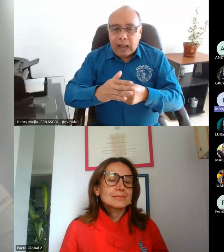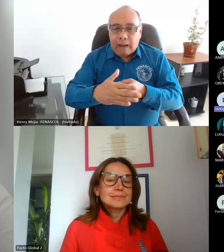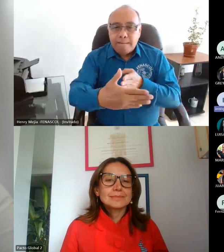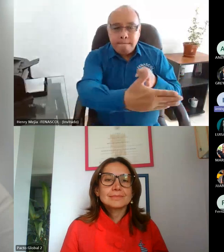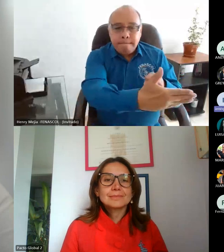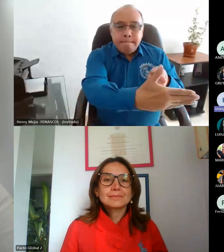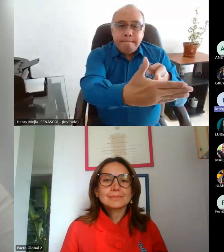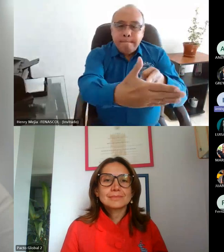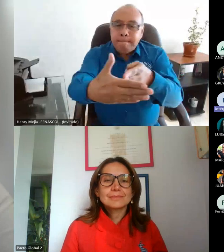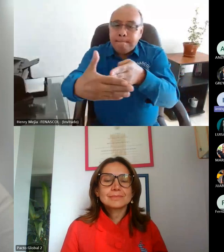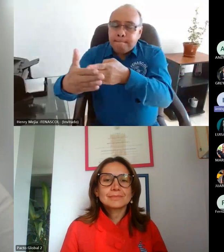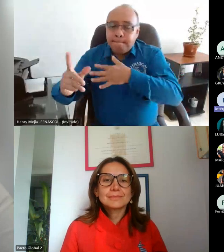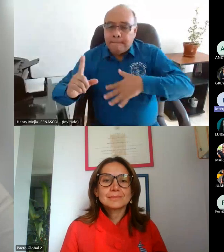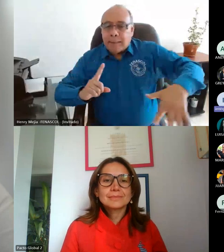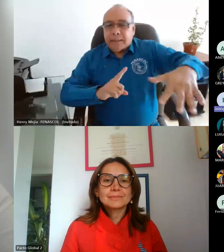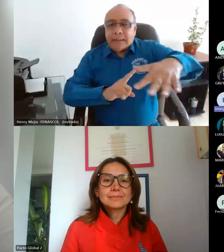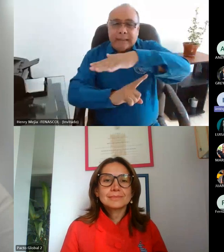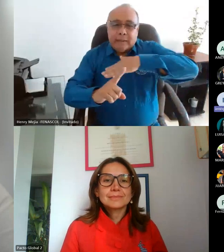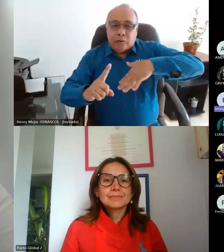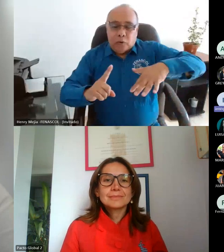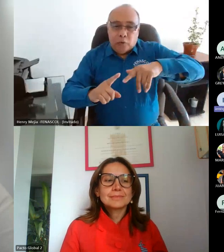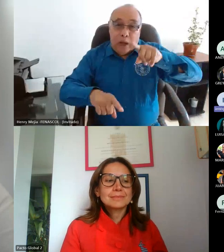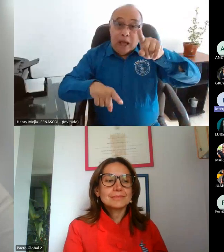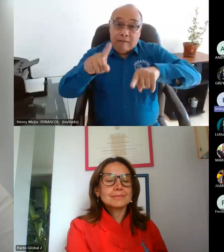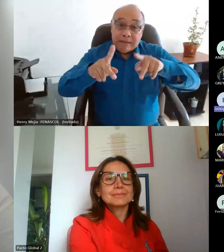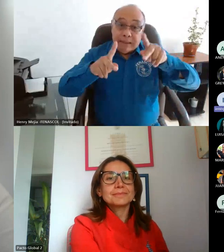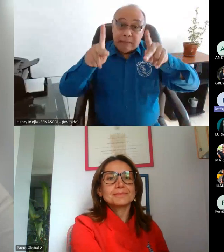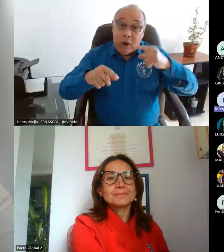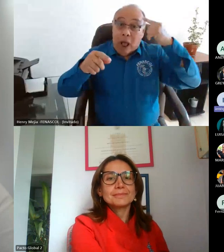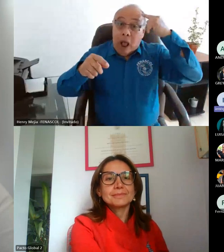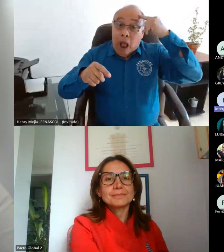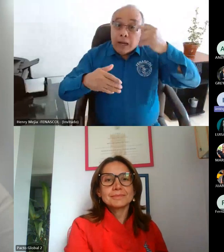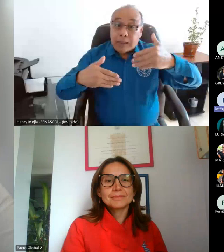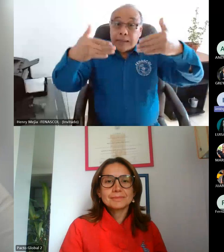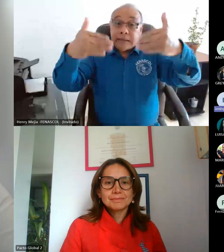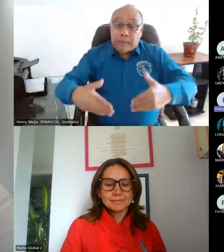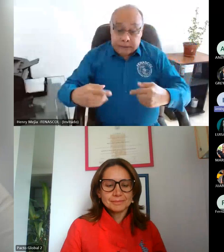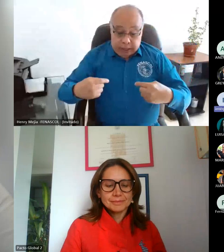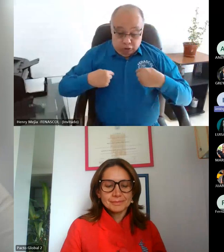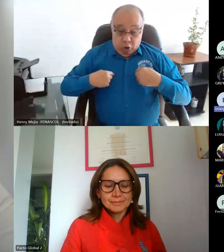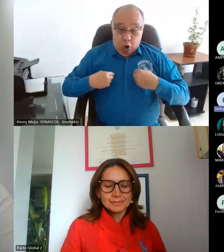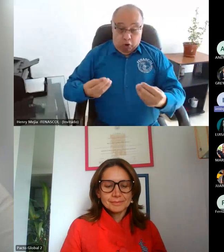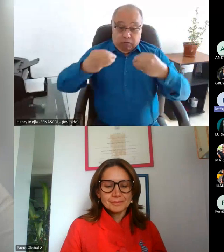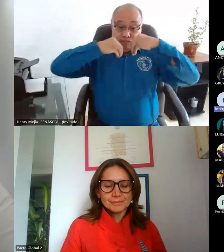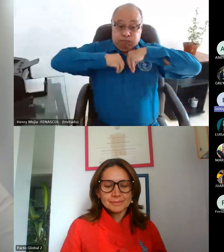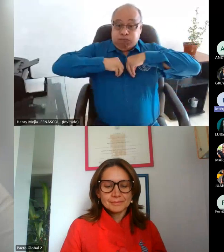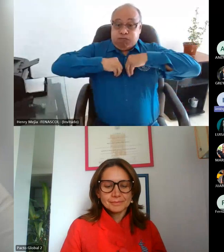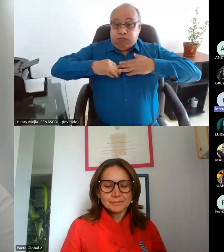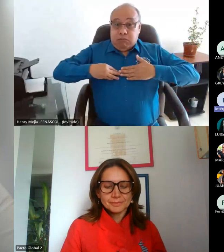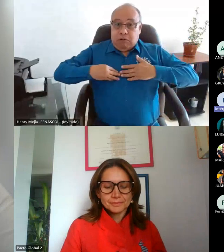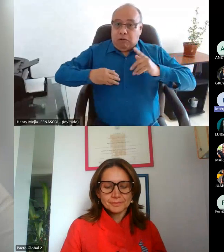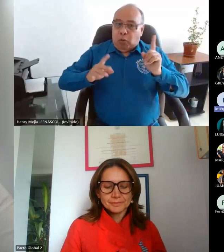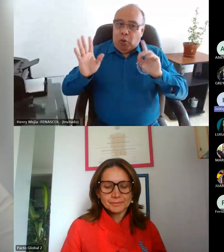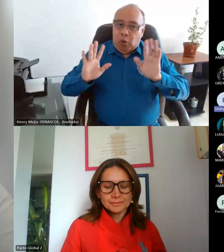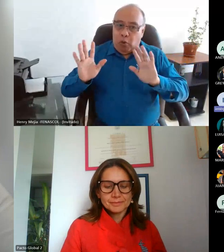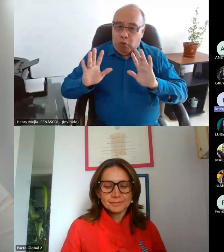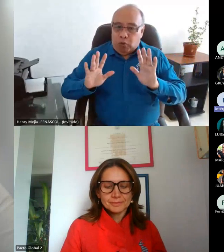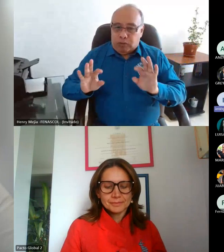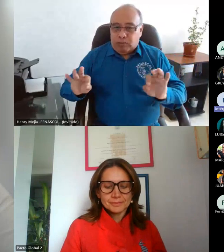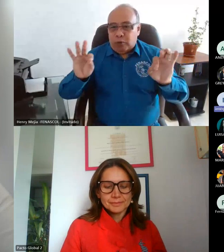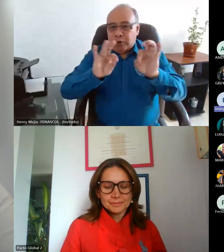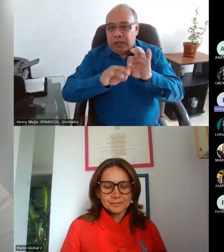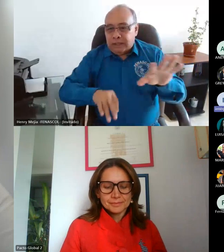eh tenemos que reconocer que la discapacidad de acuerdo a la convención eh son las barreras que hay en el entorno sí